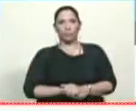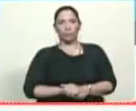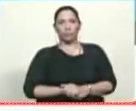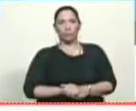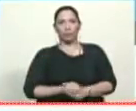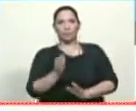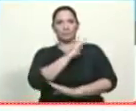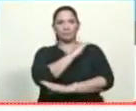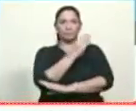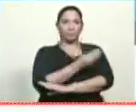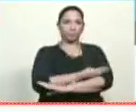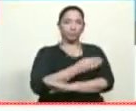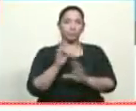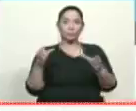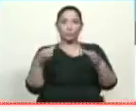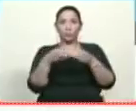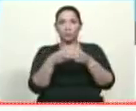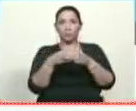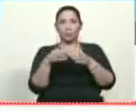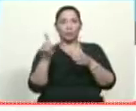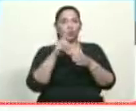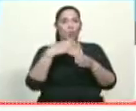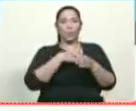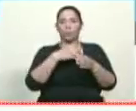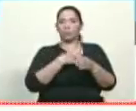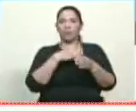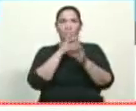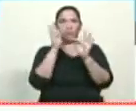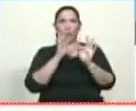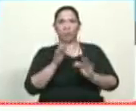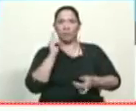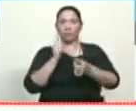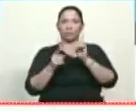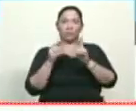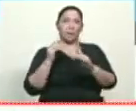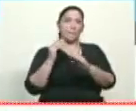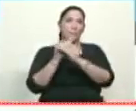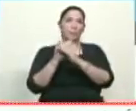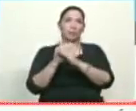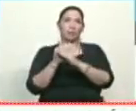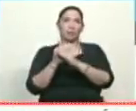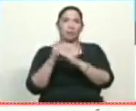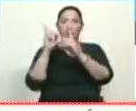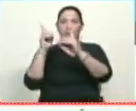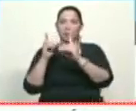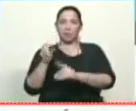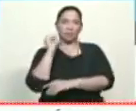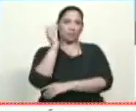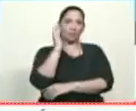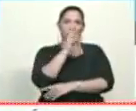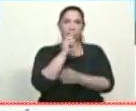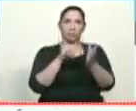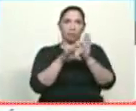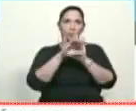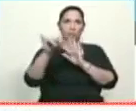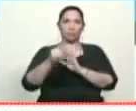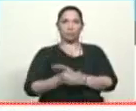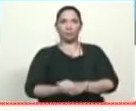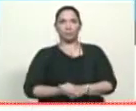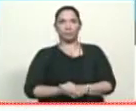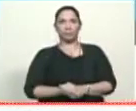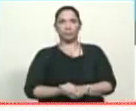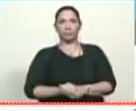Los poderes constituidos no podrán en forma alguna impedir las decisiones de la Asamblea Nacional Constituyente. Una